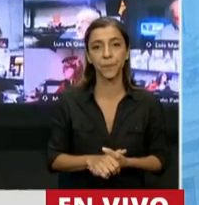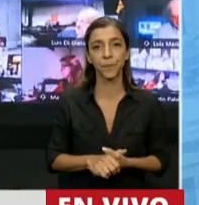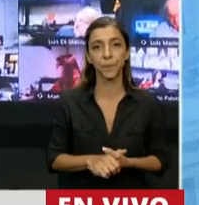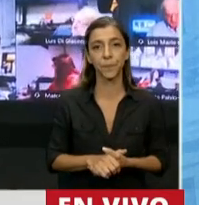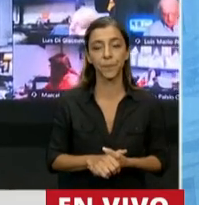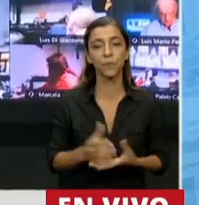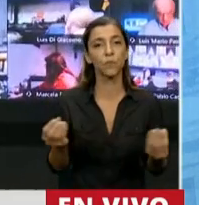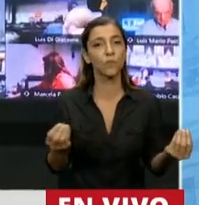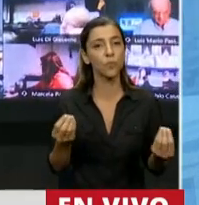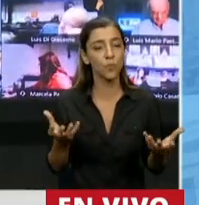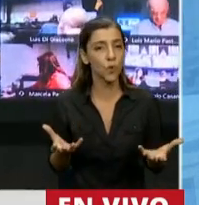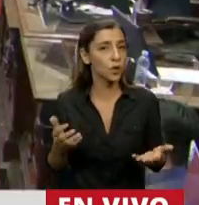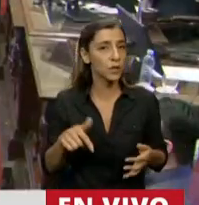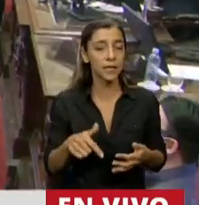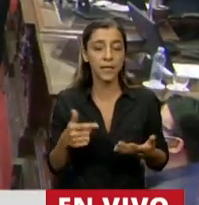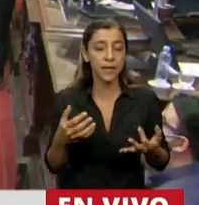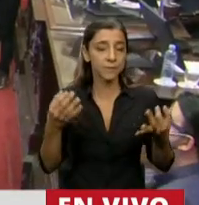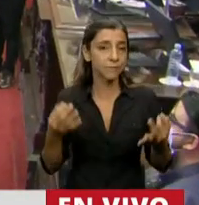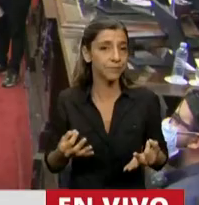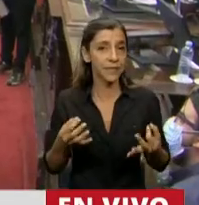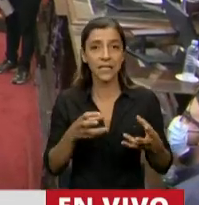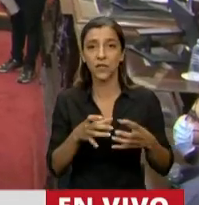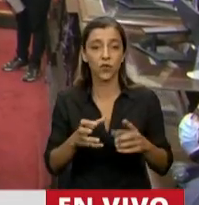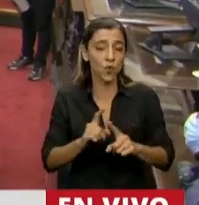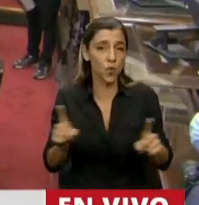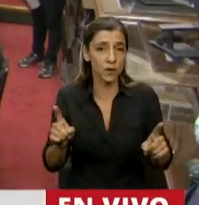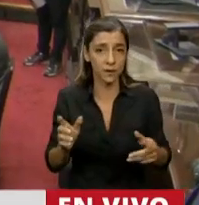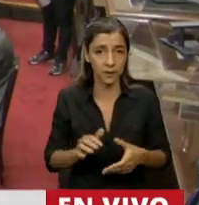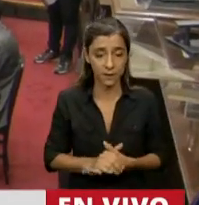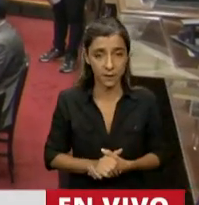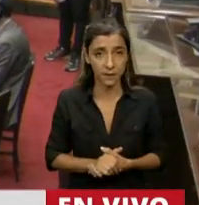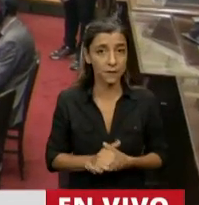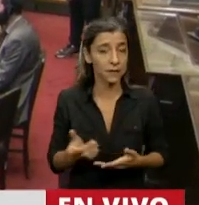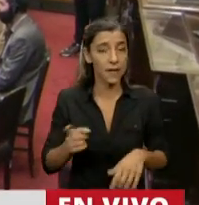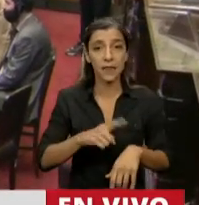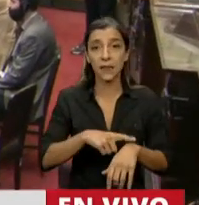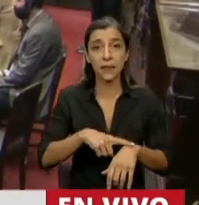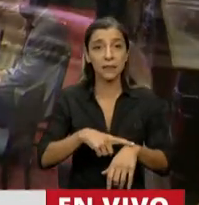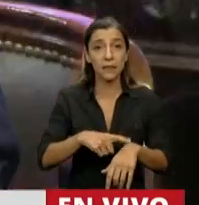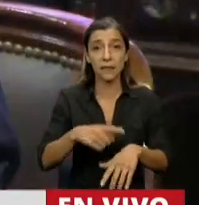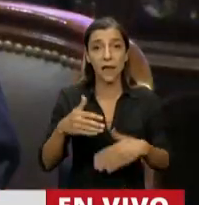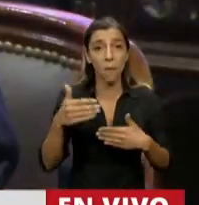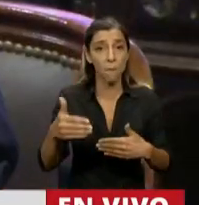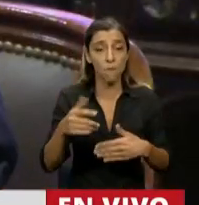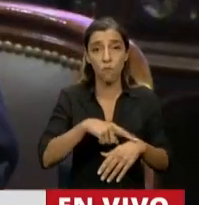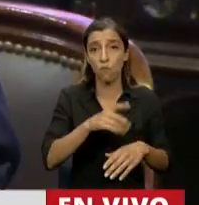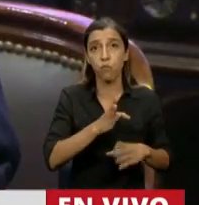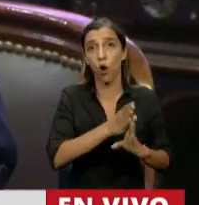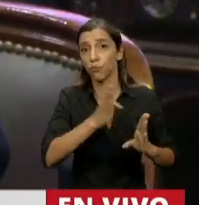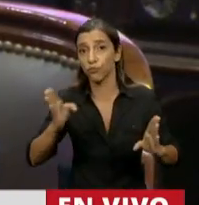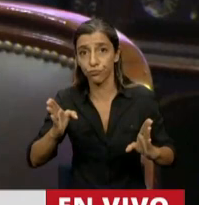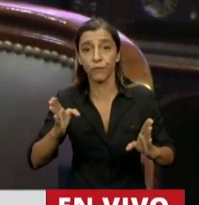porque no tenemos sesión, presidente. Los plazos en derechos, cuando establecen